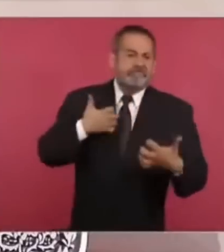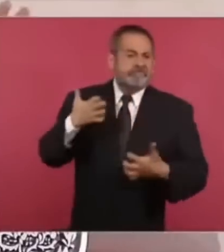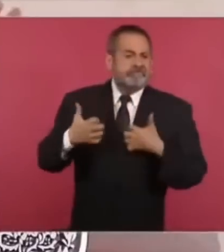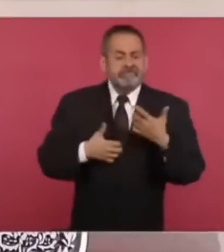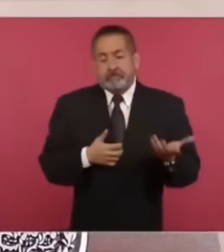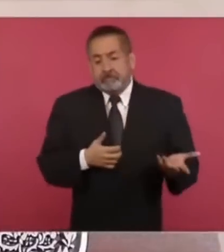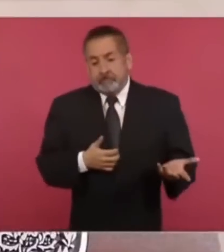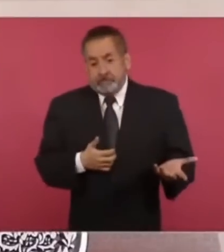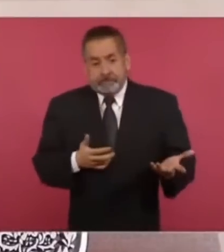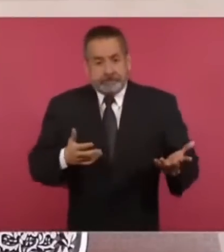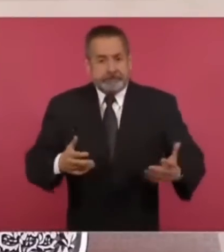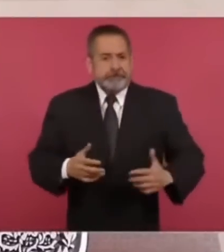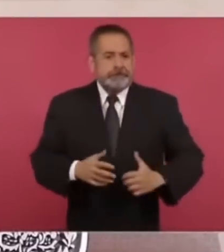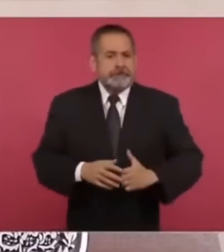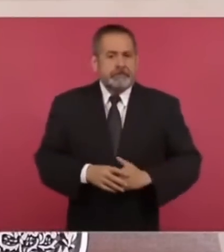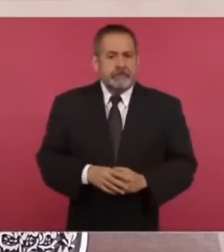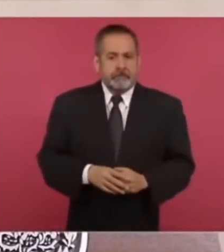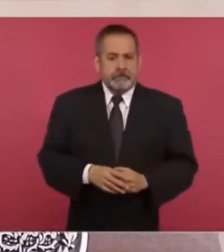de quienes